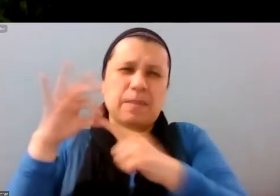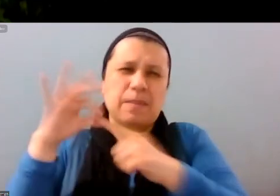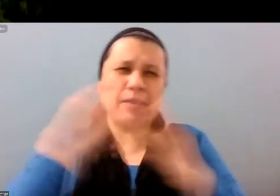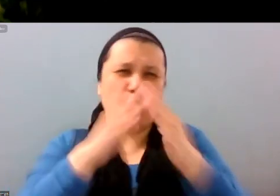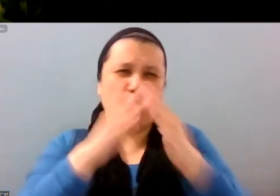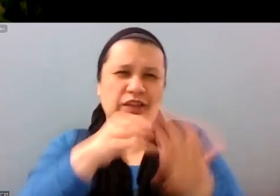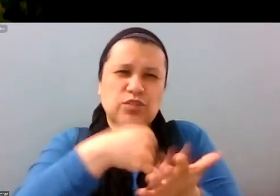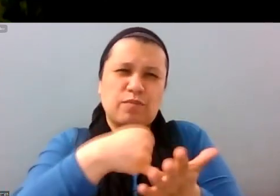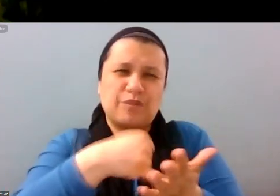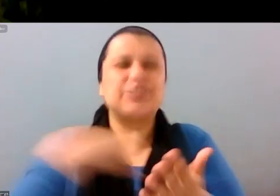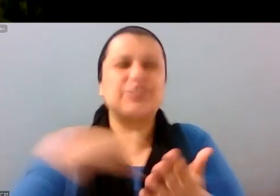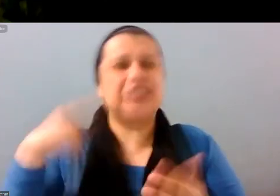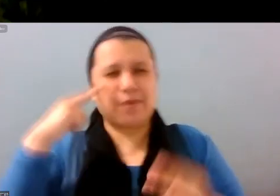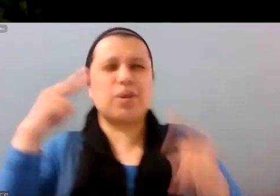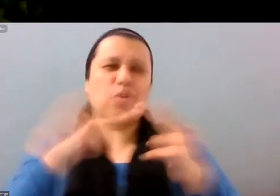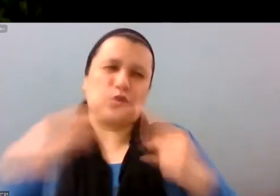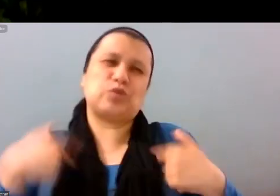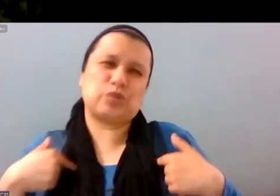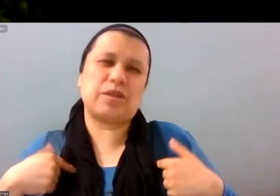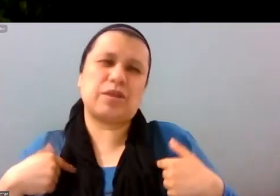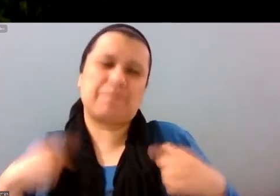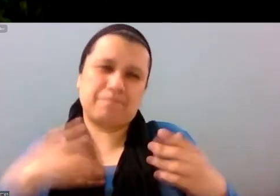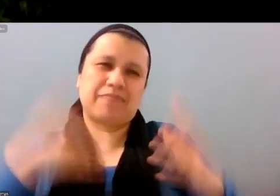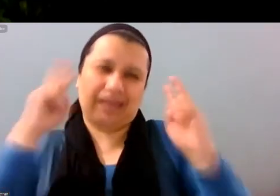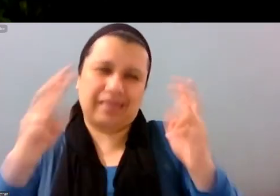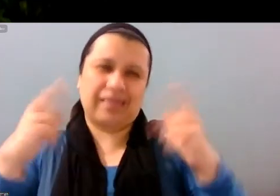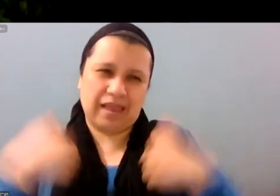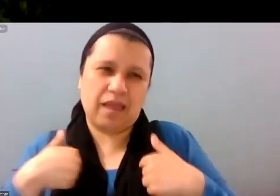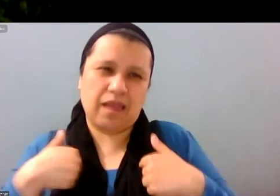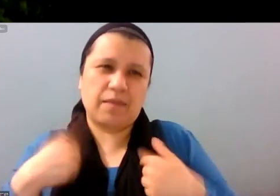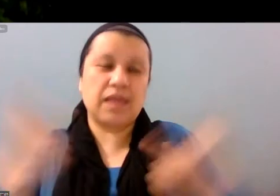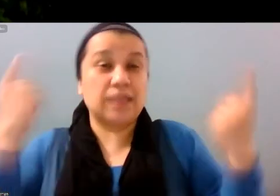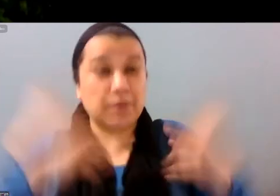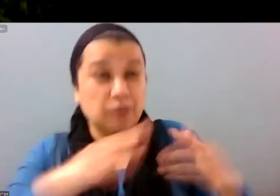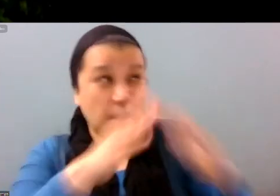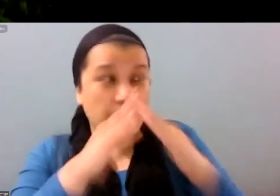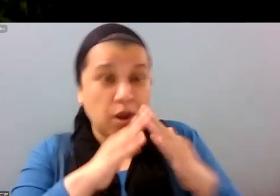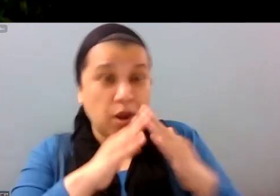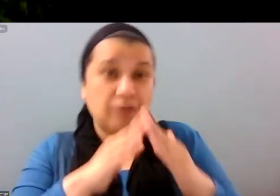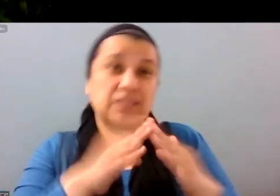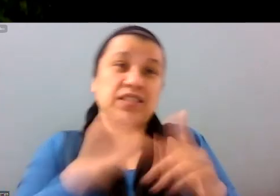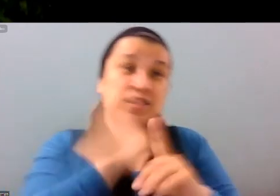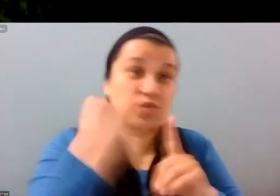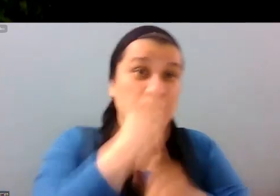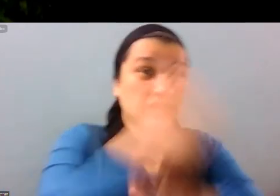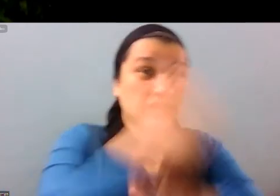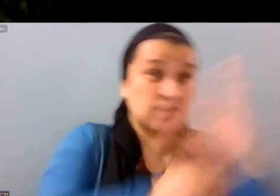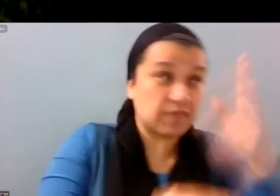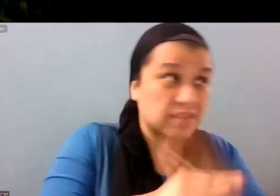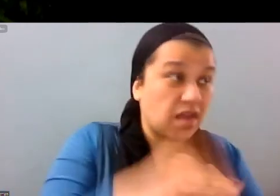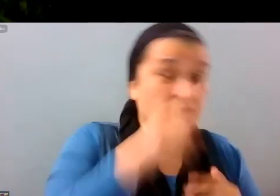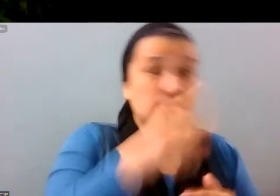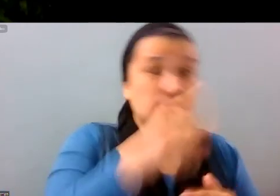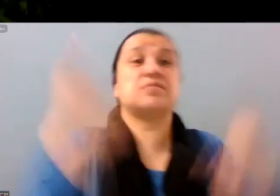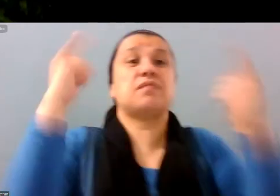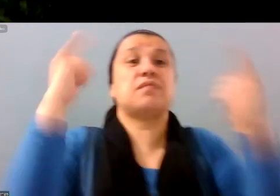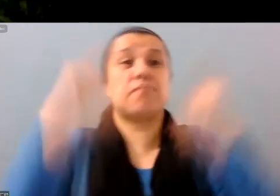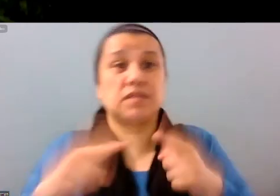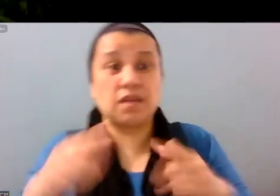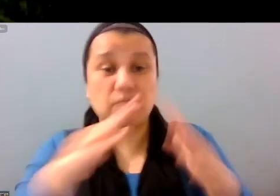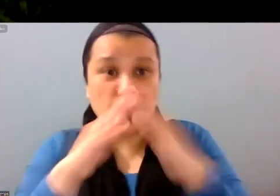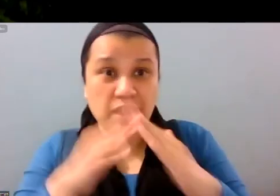conocen saben que siempre será mi tema que está pasando con la población en situación de discapacidad que está pasando con la primera